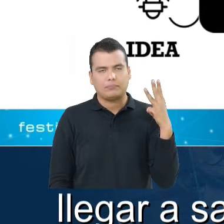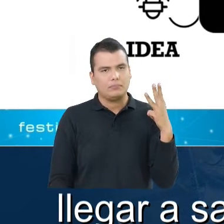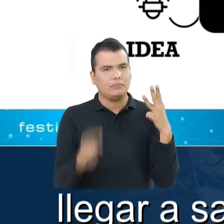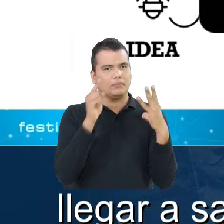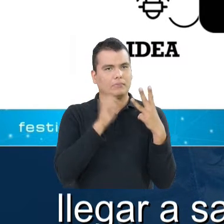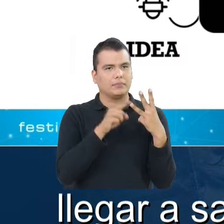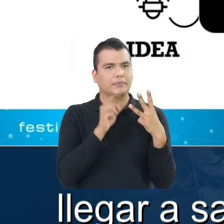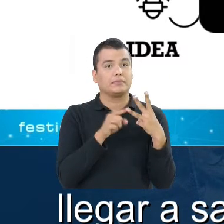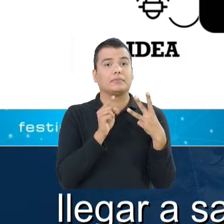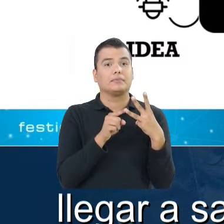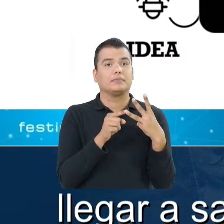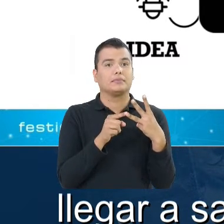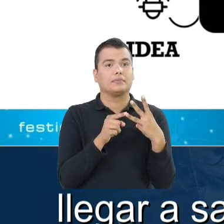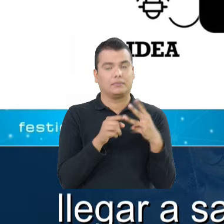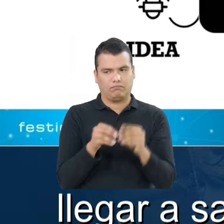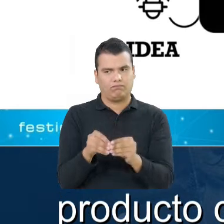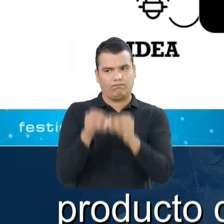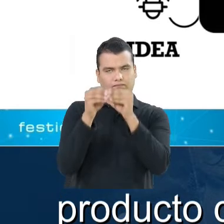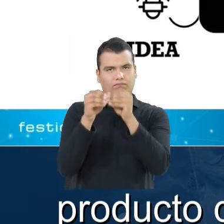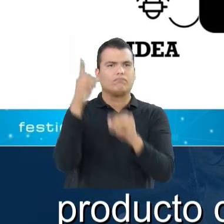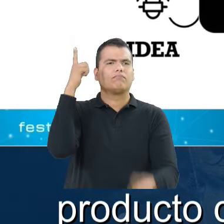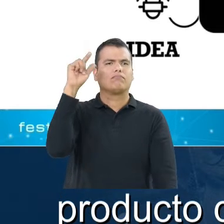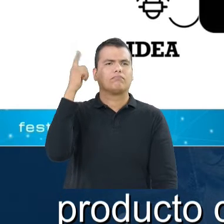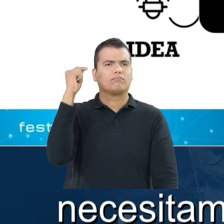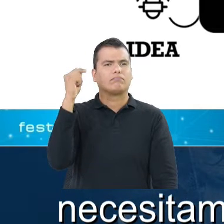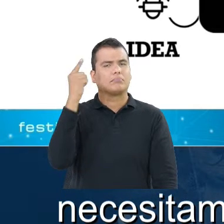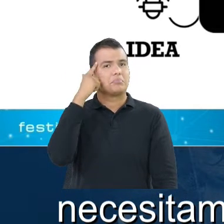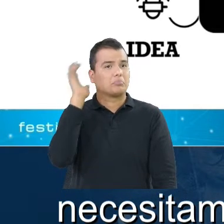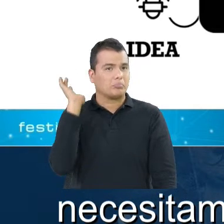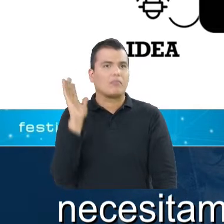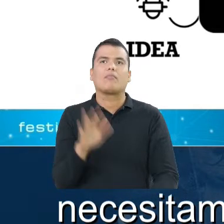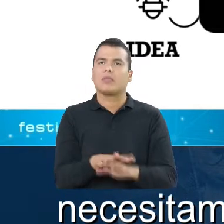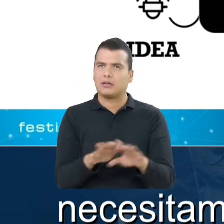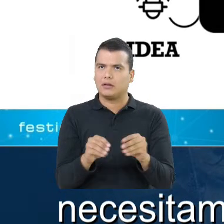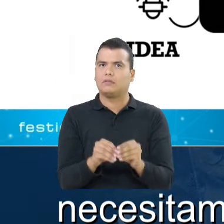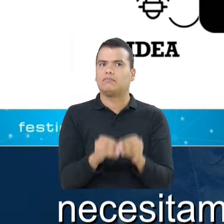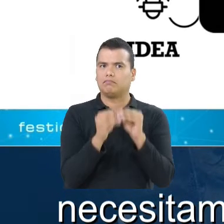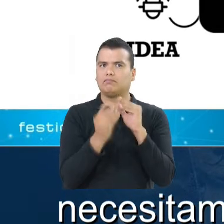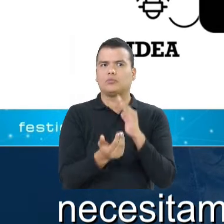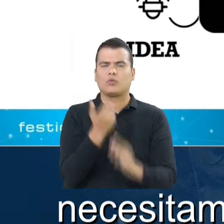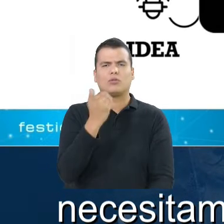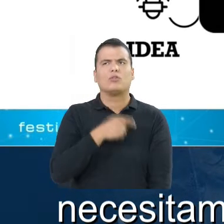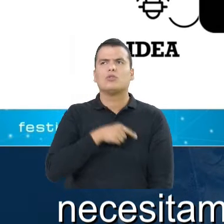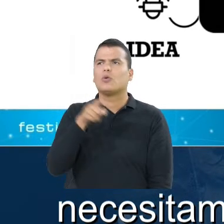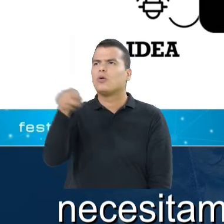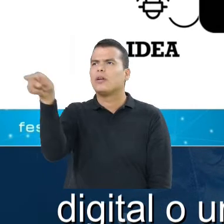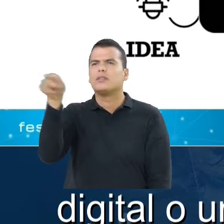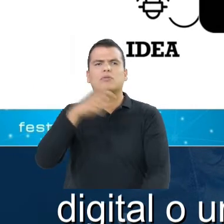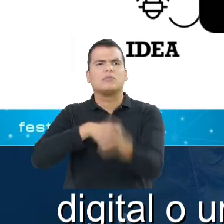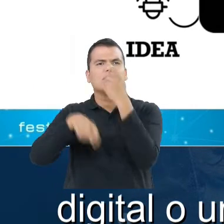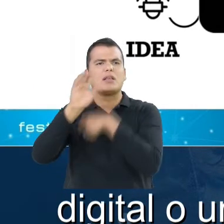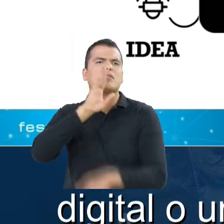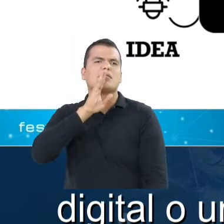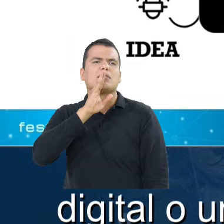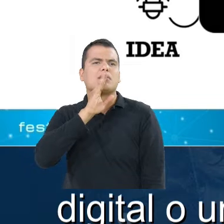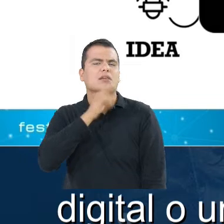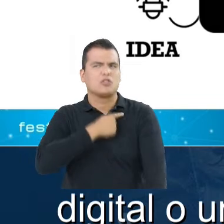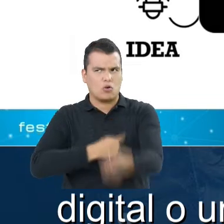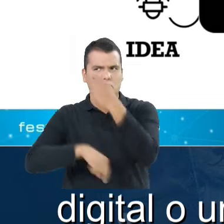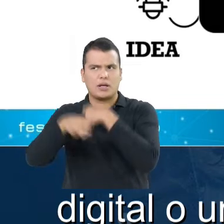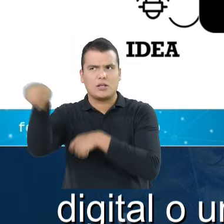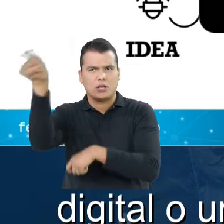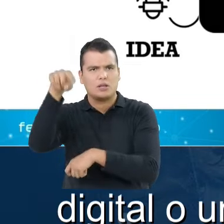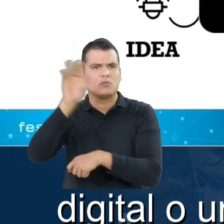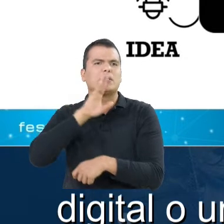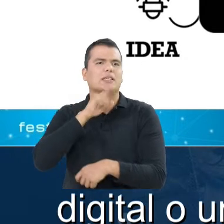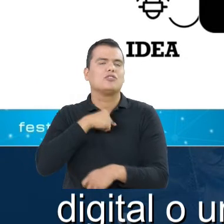construir un proyecto digital o un negocio digital es: ya tengo mi producto, ¿a quién se lo vendo? ¿Ok? ¿Cuál fue el error de nosotros en